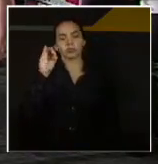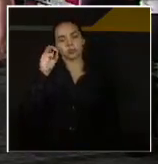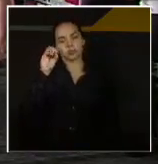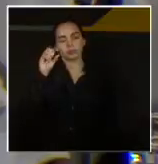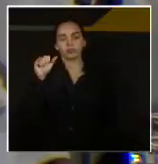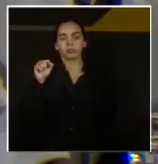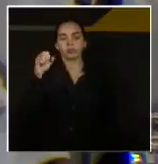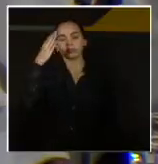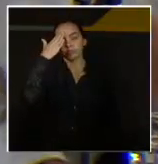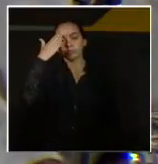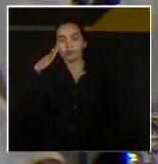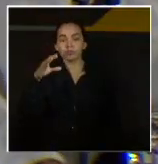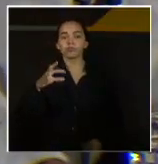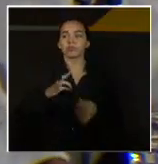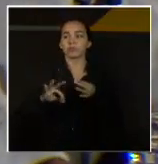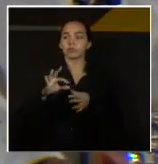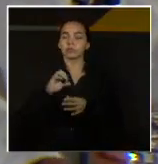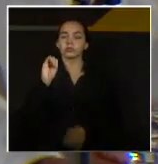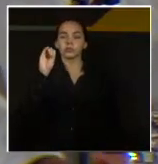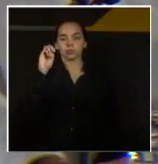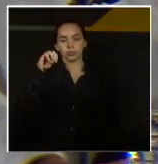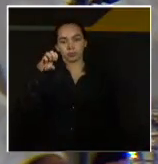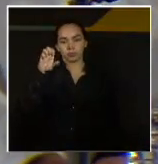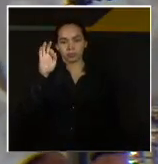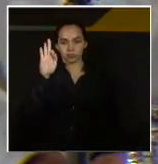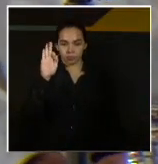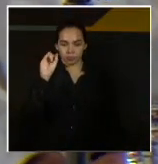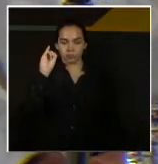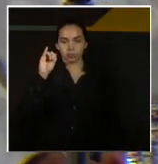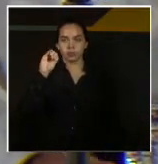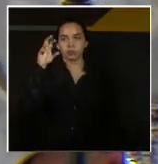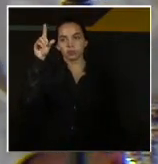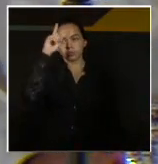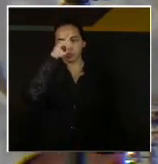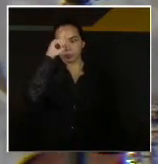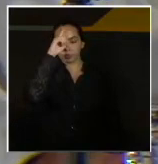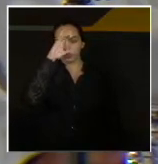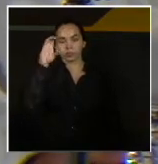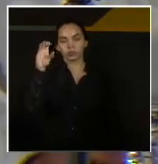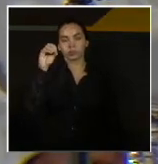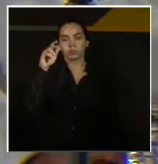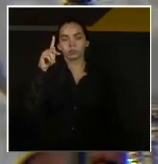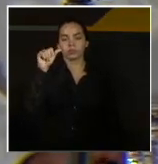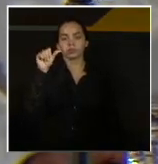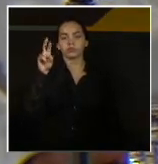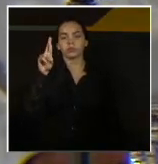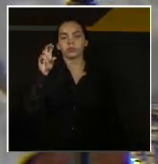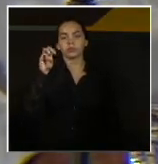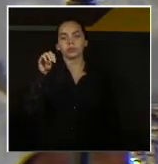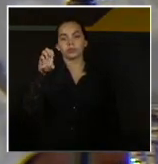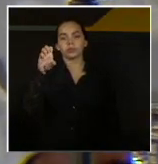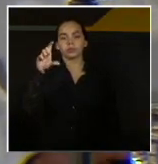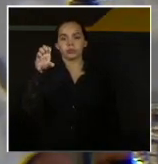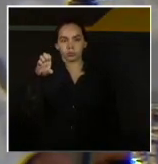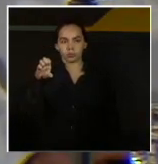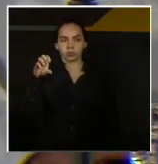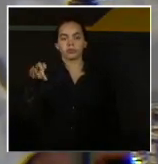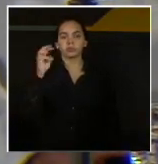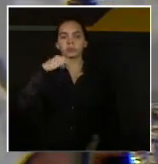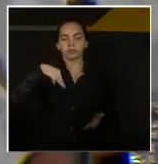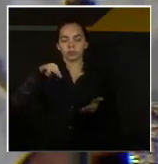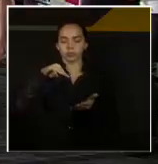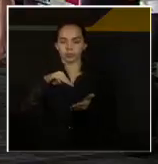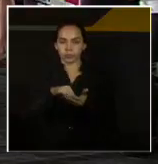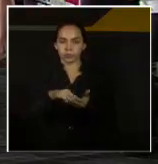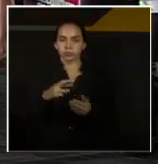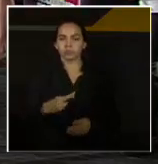finanzas, expresidente del IMEF Yucatán y consejero de Coparmex Mérida. Su tema es transparencia y